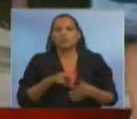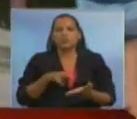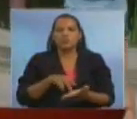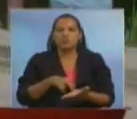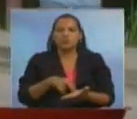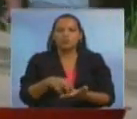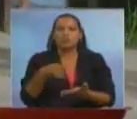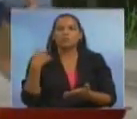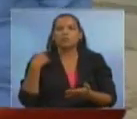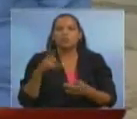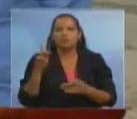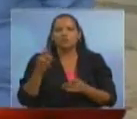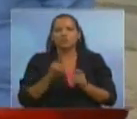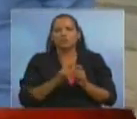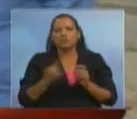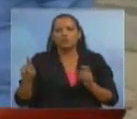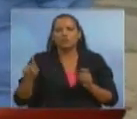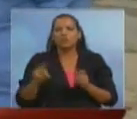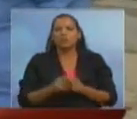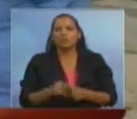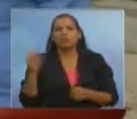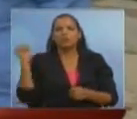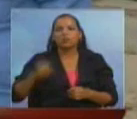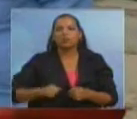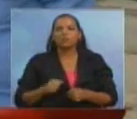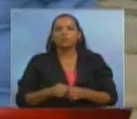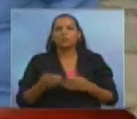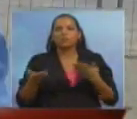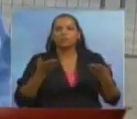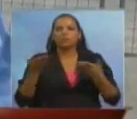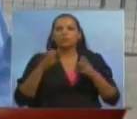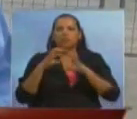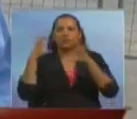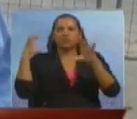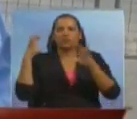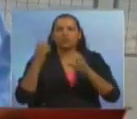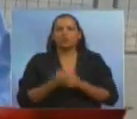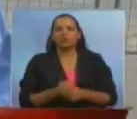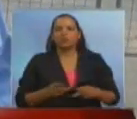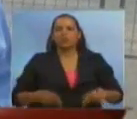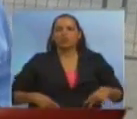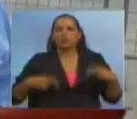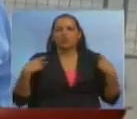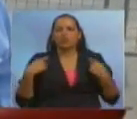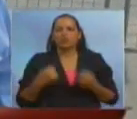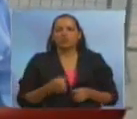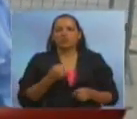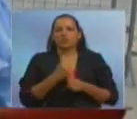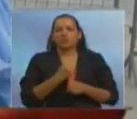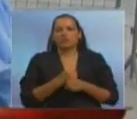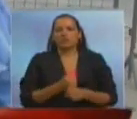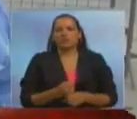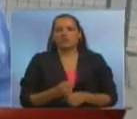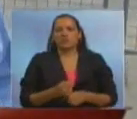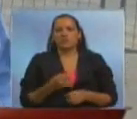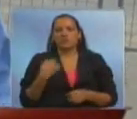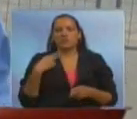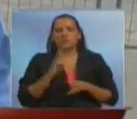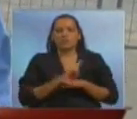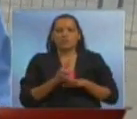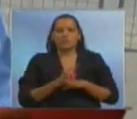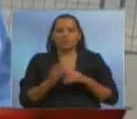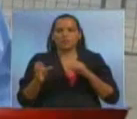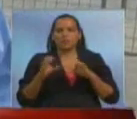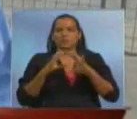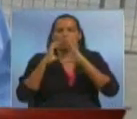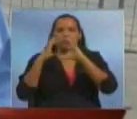caminar alrededor de un kilómetro para poder tener el servicio de los buses. Vivimos de un trabajo y ocupamos diariamente el